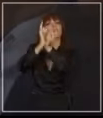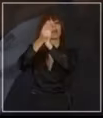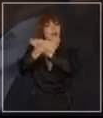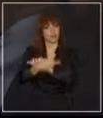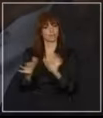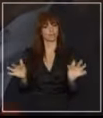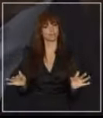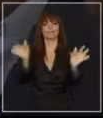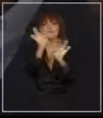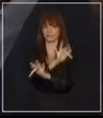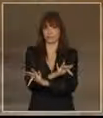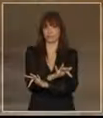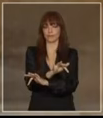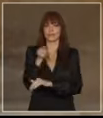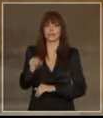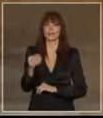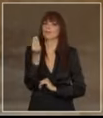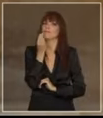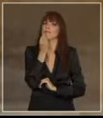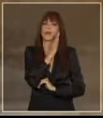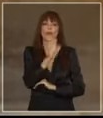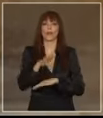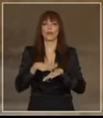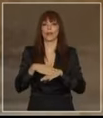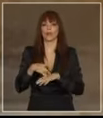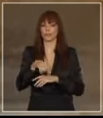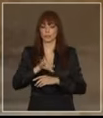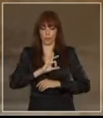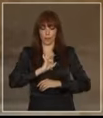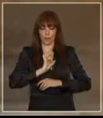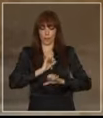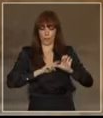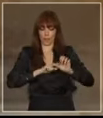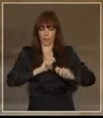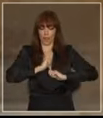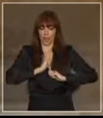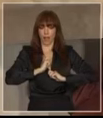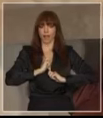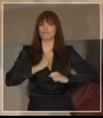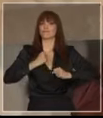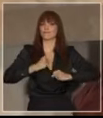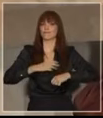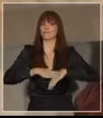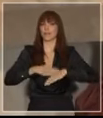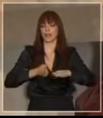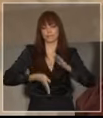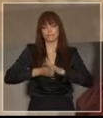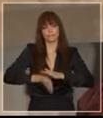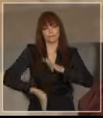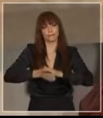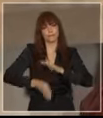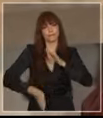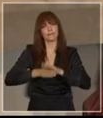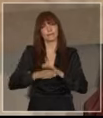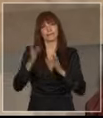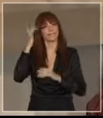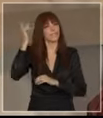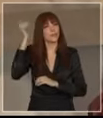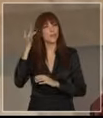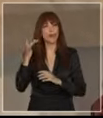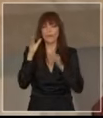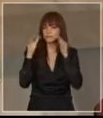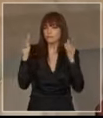mayor estímulo que podemos tener para seguir trabajando por ello. Entrega e ilusión nunca nos van a faltar. Gracias.